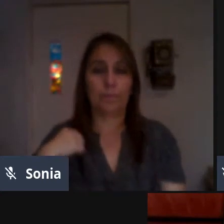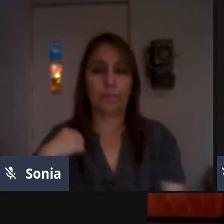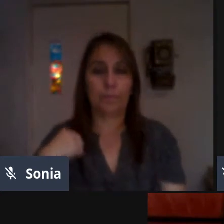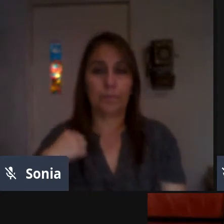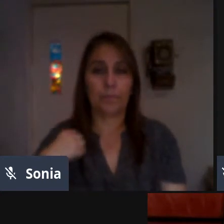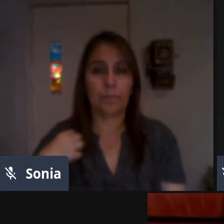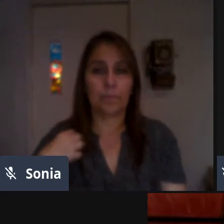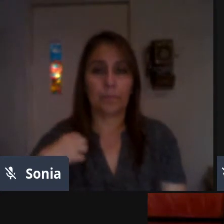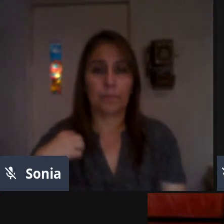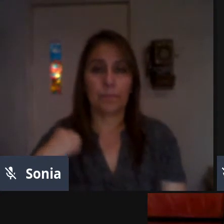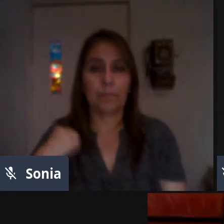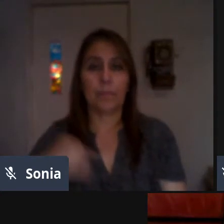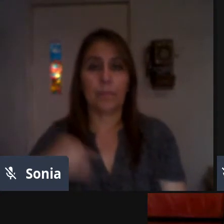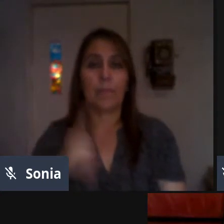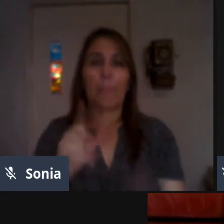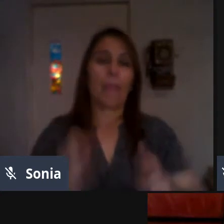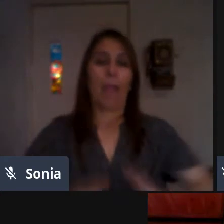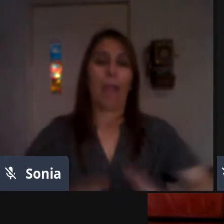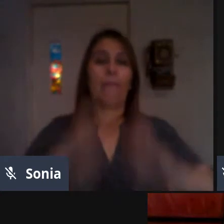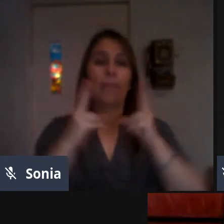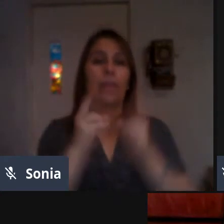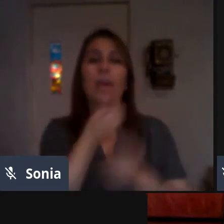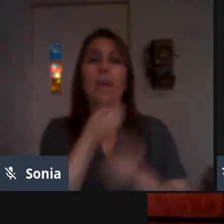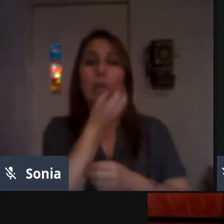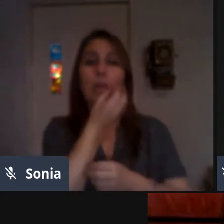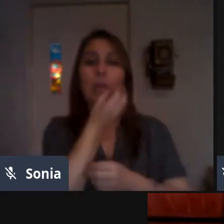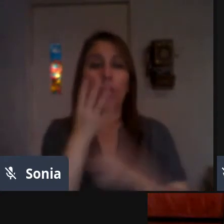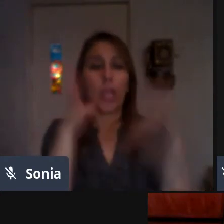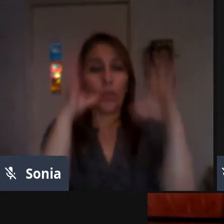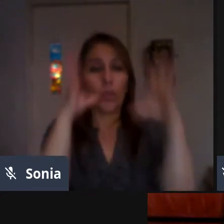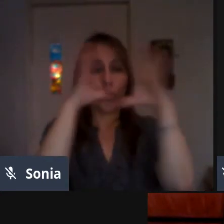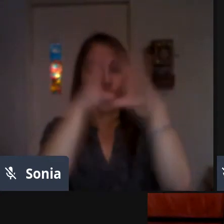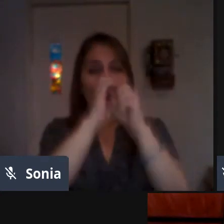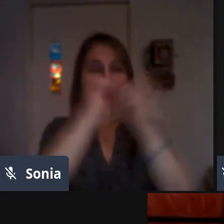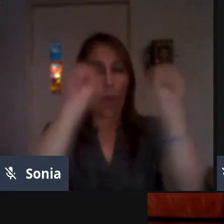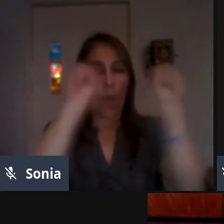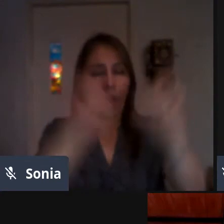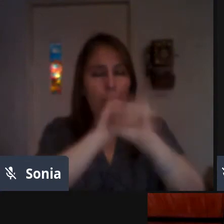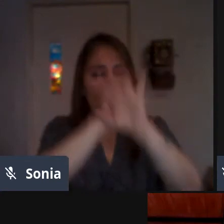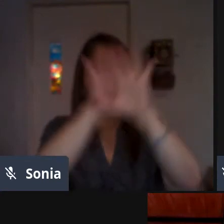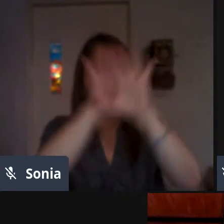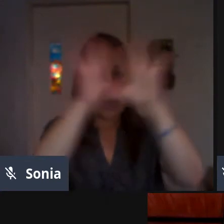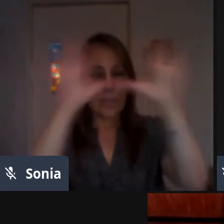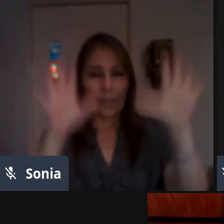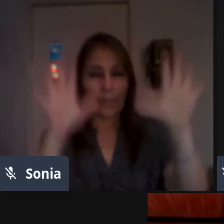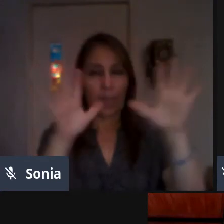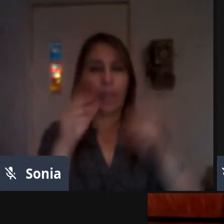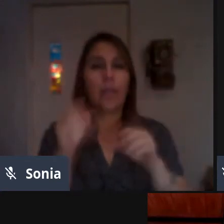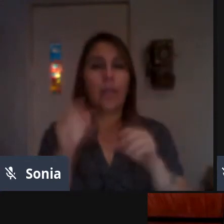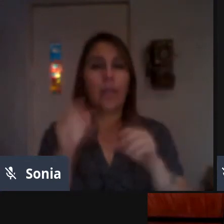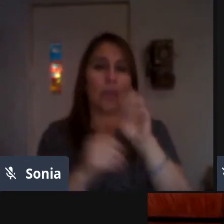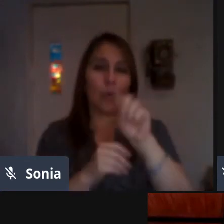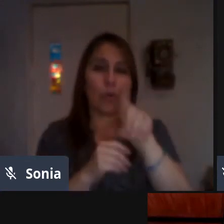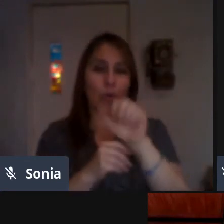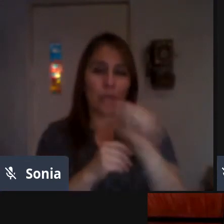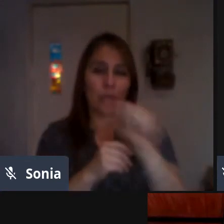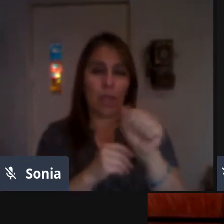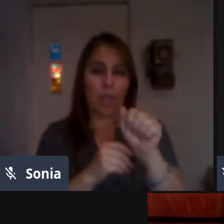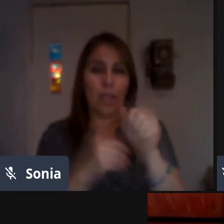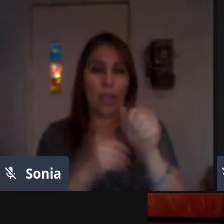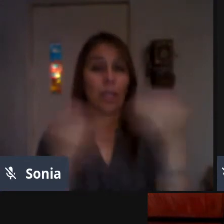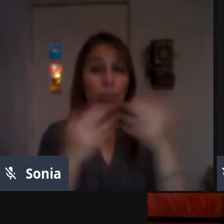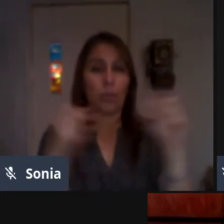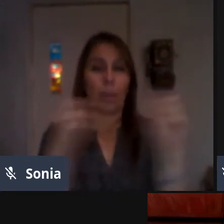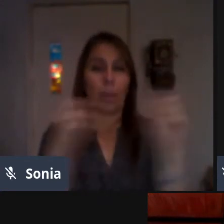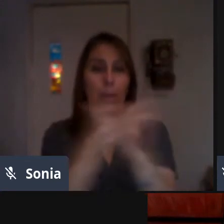qué es el oscuro amanecer de los almirantes viene parte nacional e y